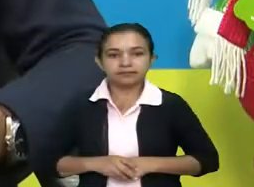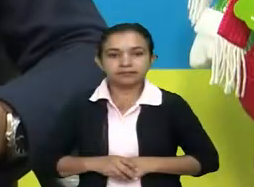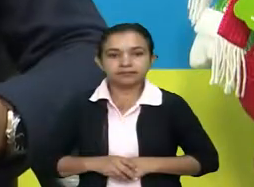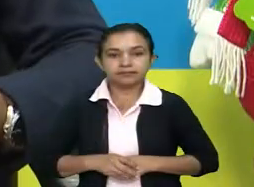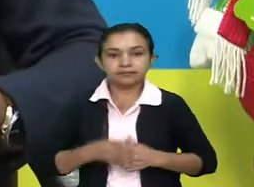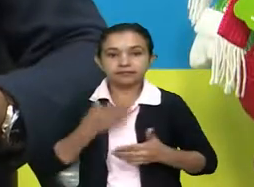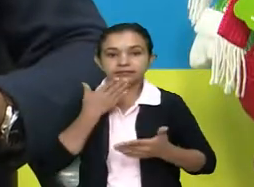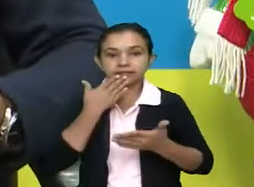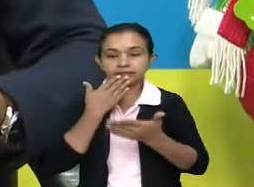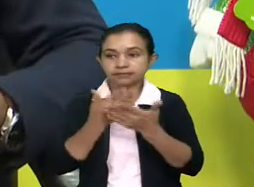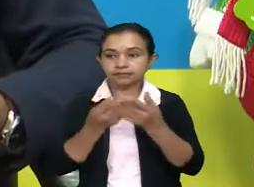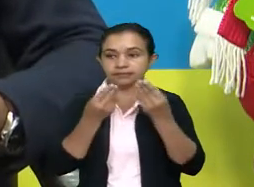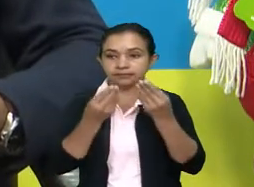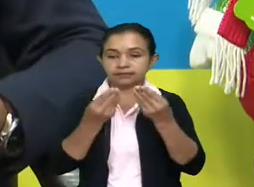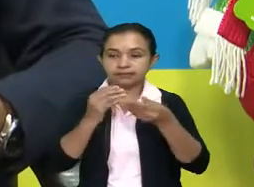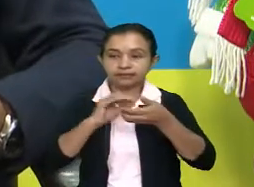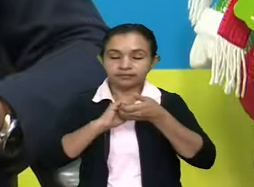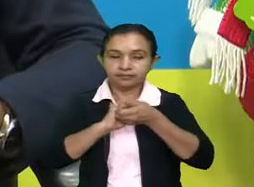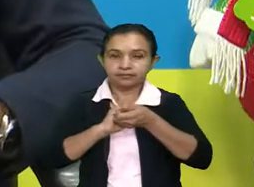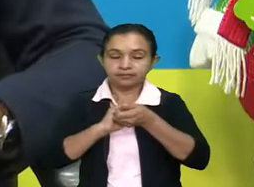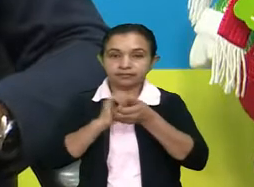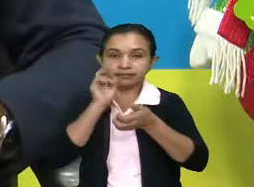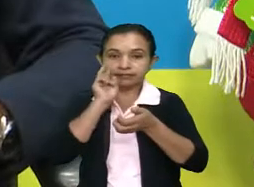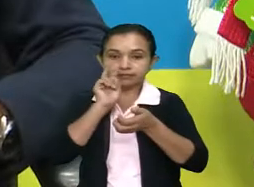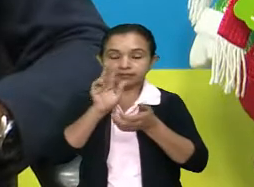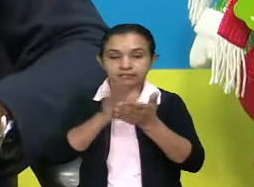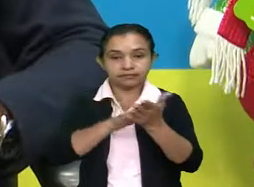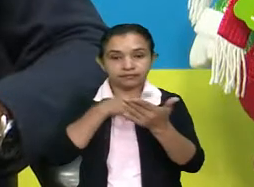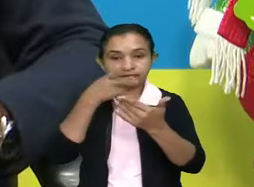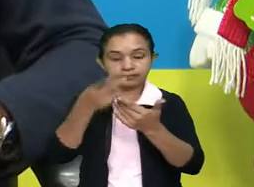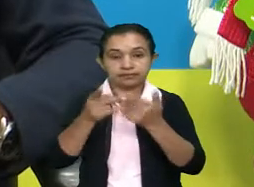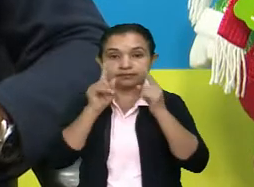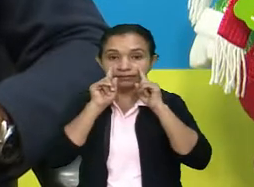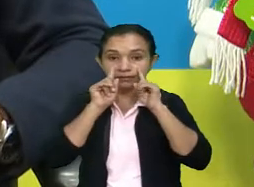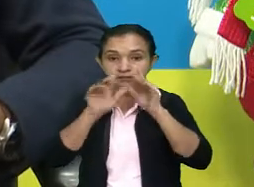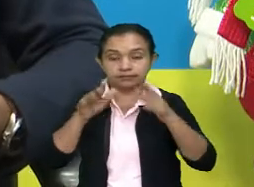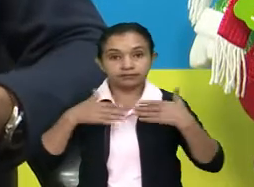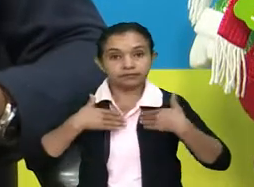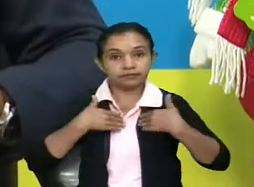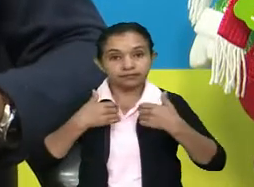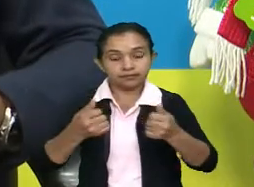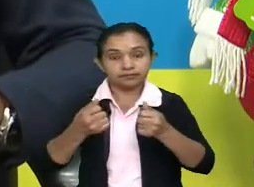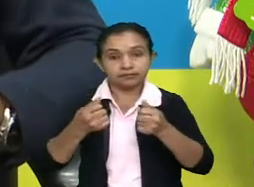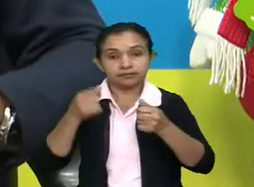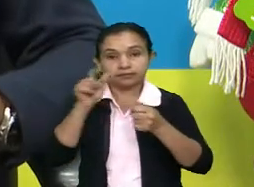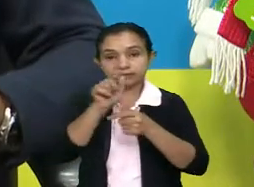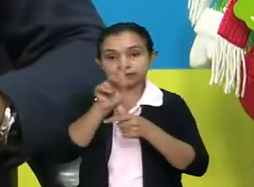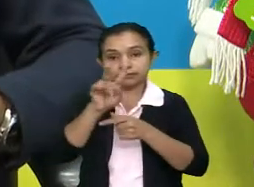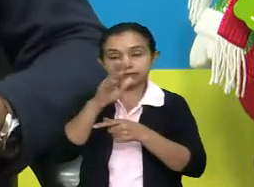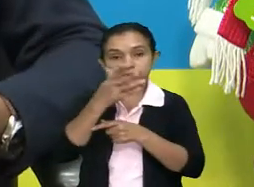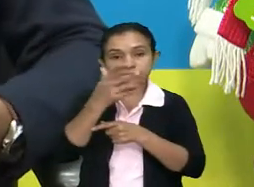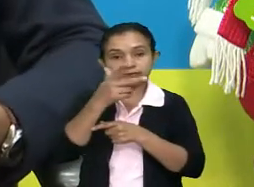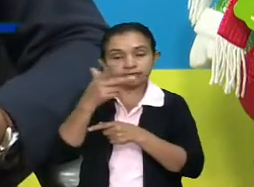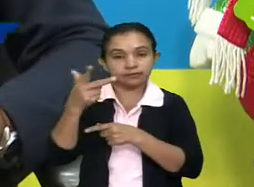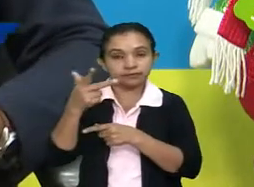muchas gracias amigos y amigas televidentes por sintonizar su programa prevenir es salud a través de la frecuencia del canal 98 el día de hoy estamos